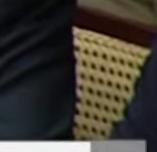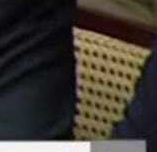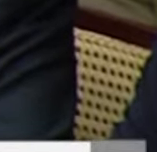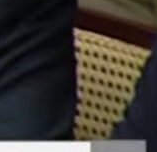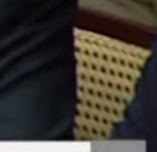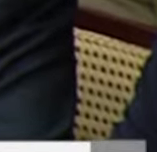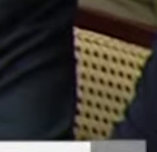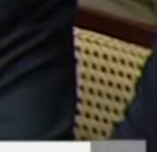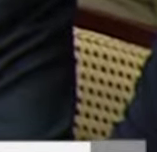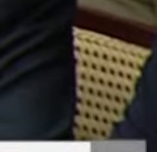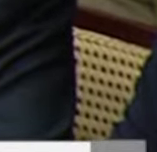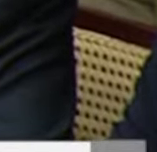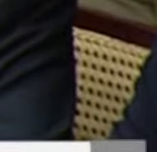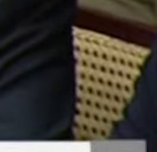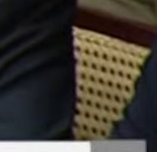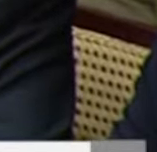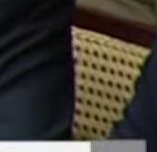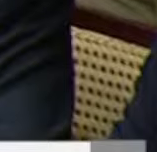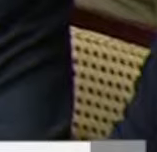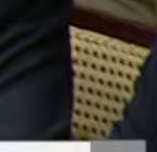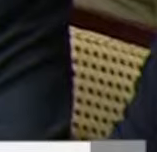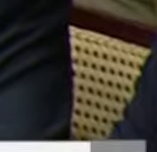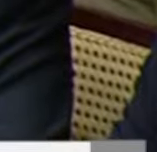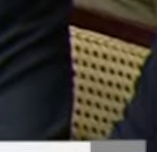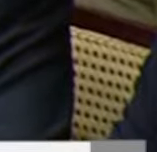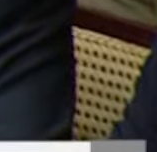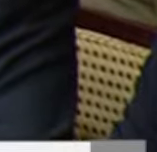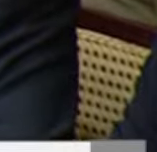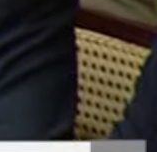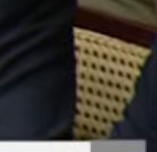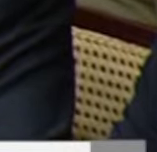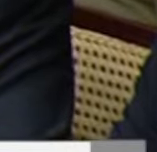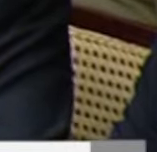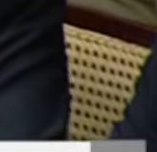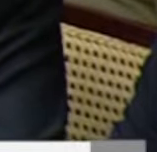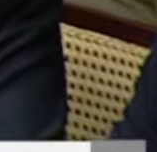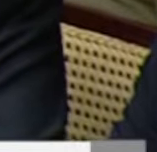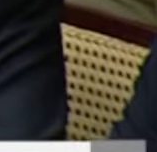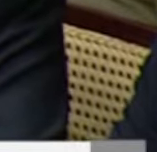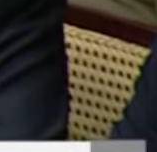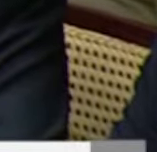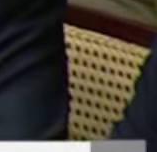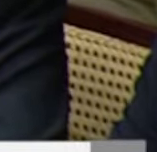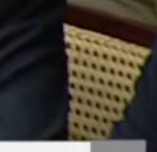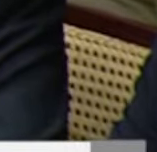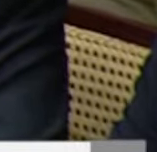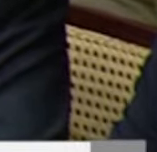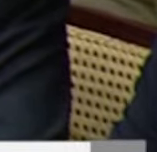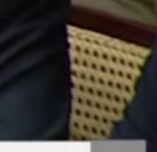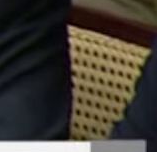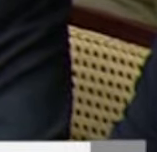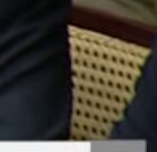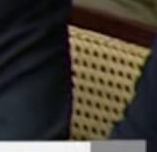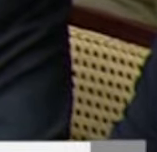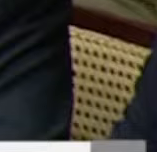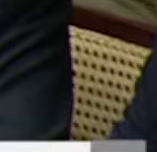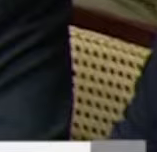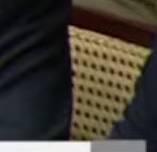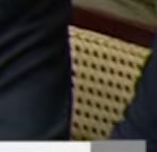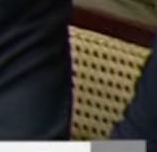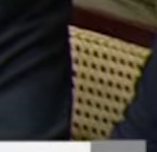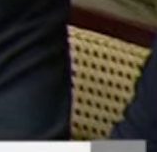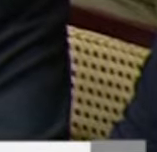miembros de la junta Nacional de la de Justicia no se ajusta la Constitución la junta Nacional de